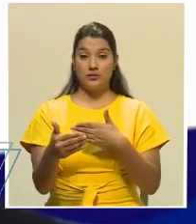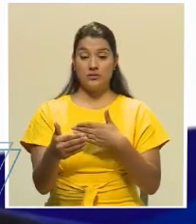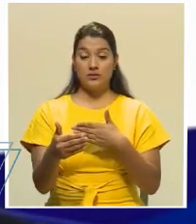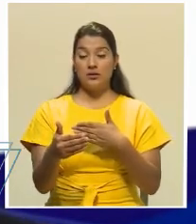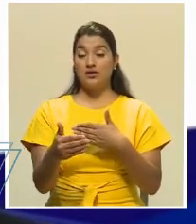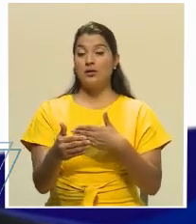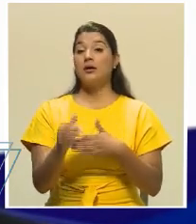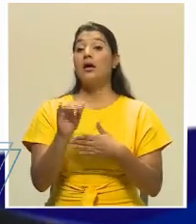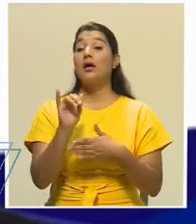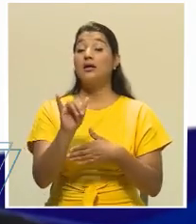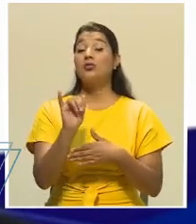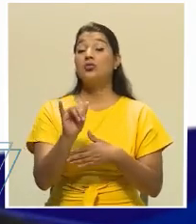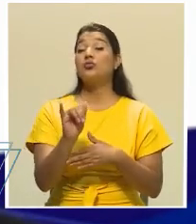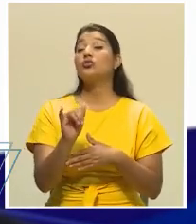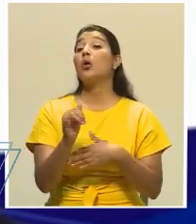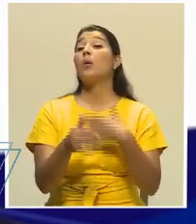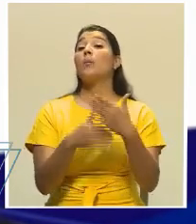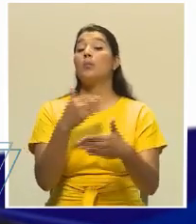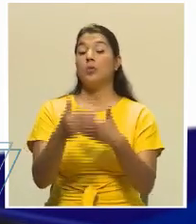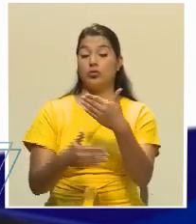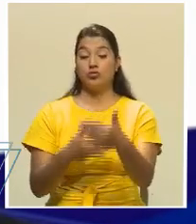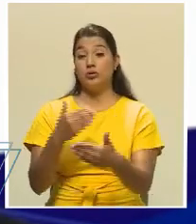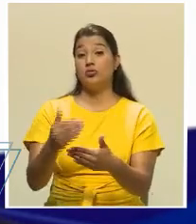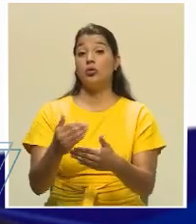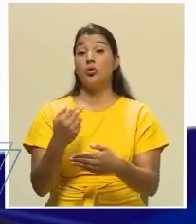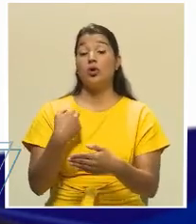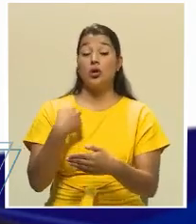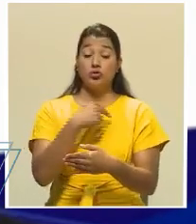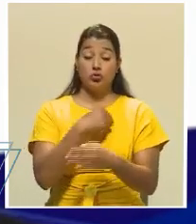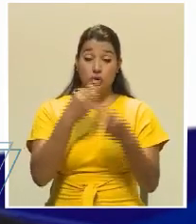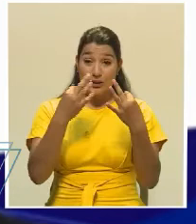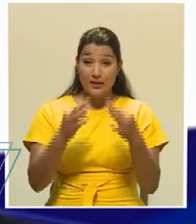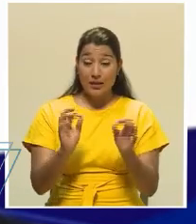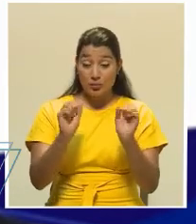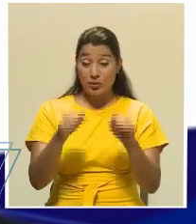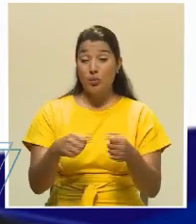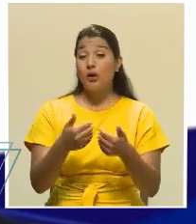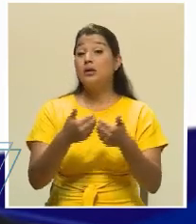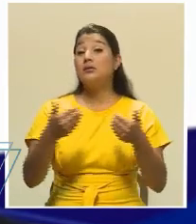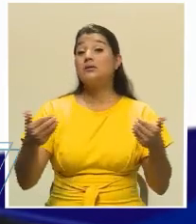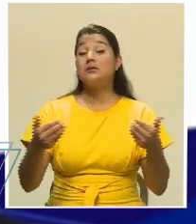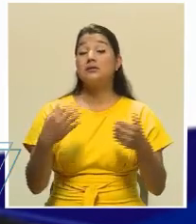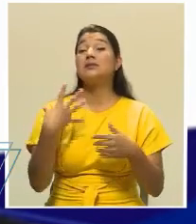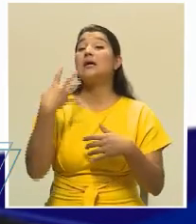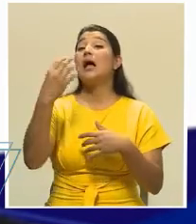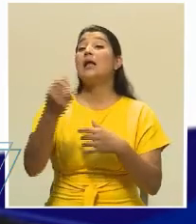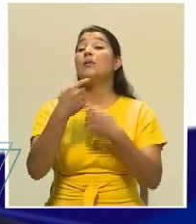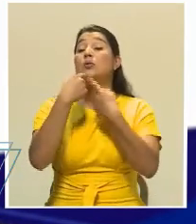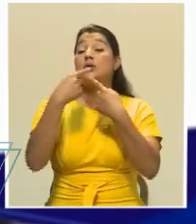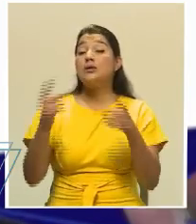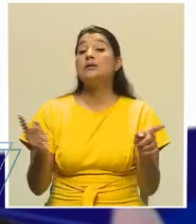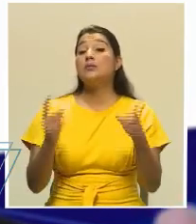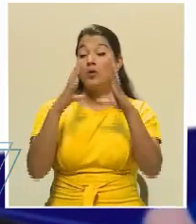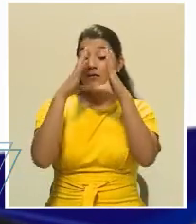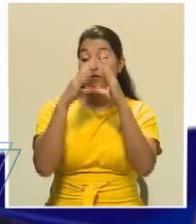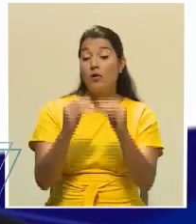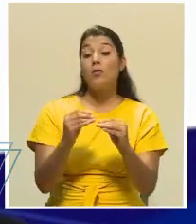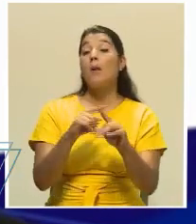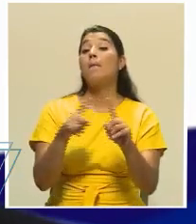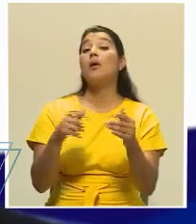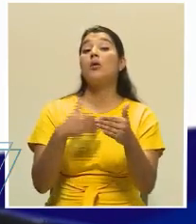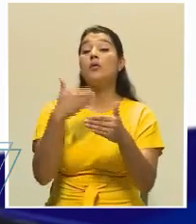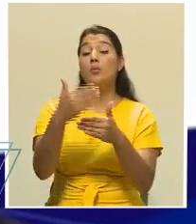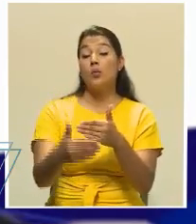estos son procesos, ¿verdad?, que los vivimos una y otra vez. Salimos, decimos, denunciamos, informamos, y luego vienen todas